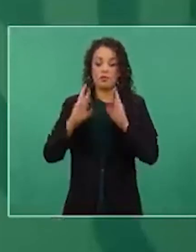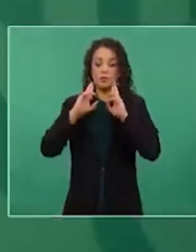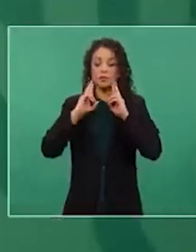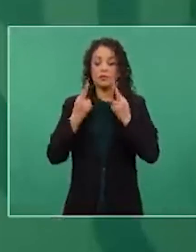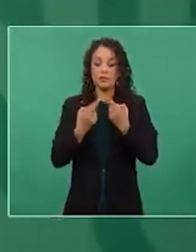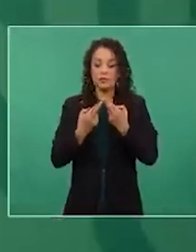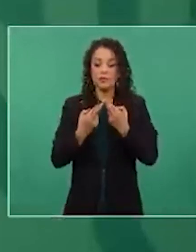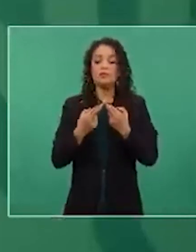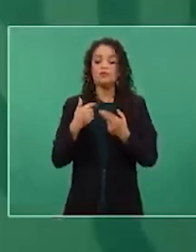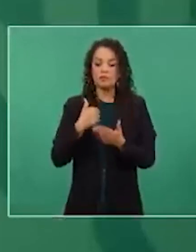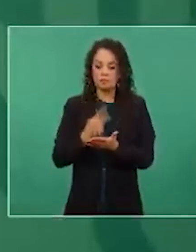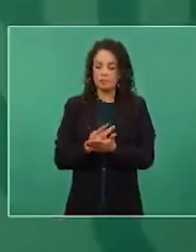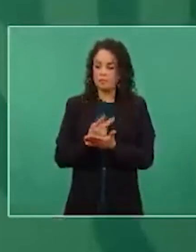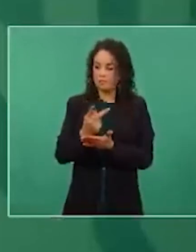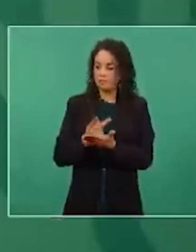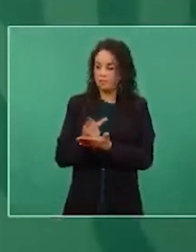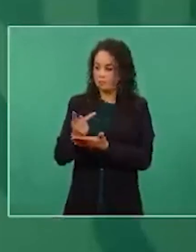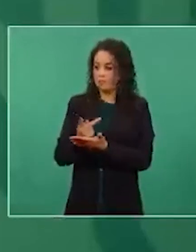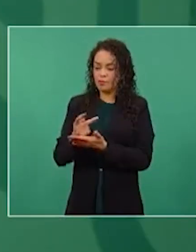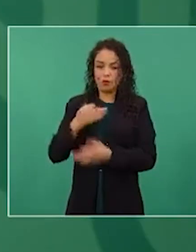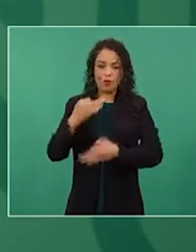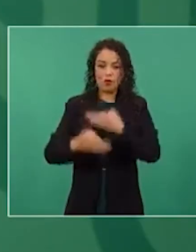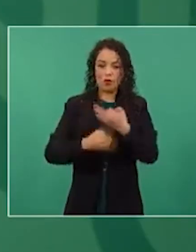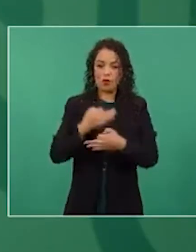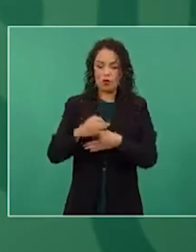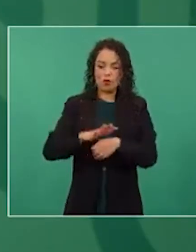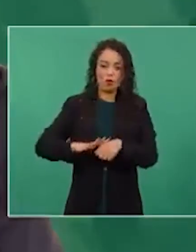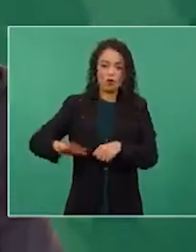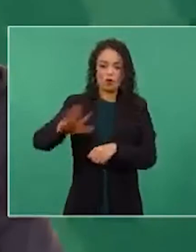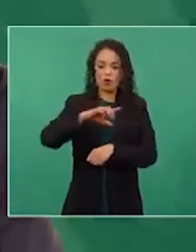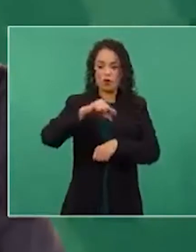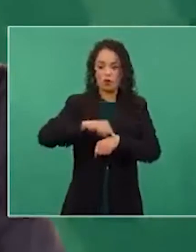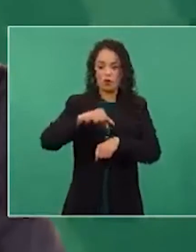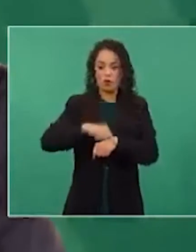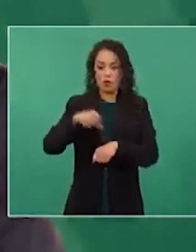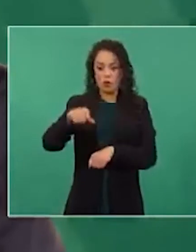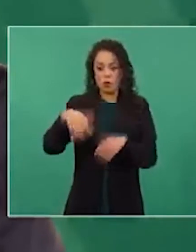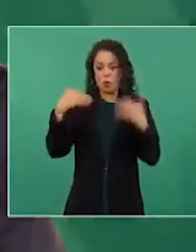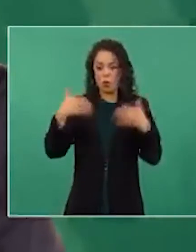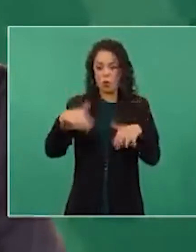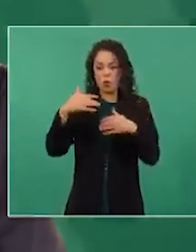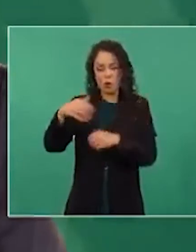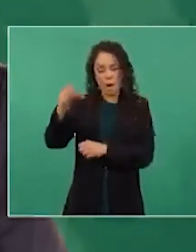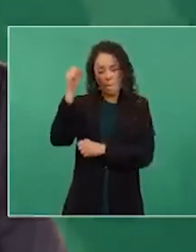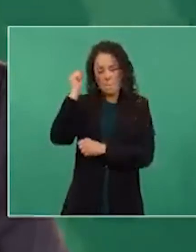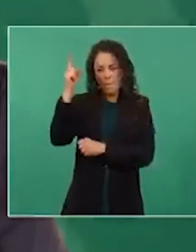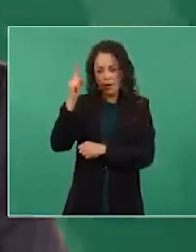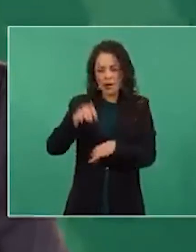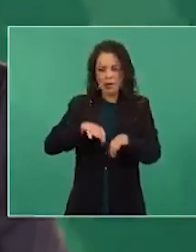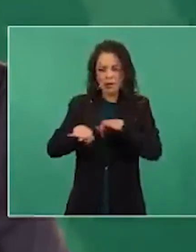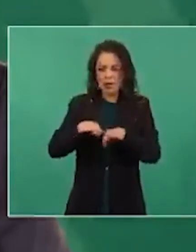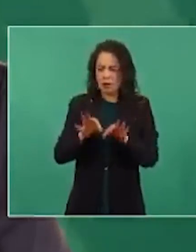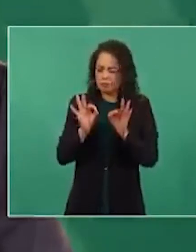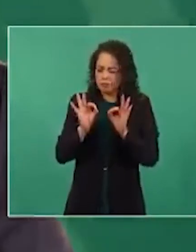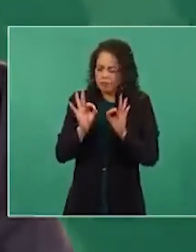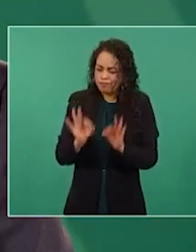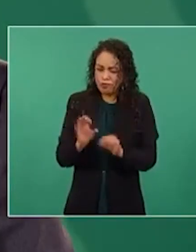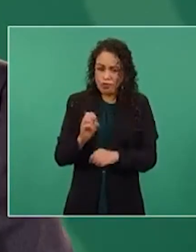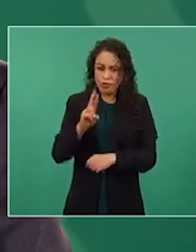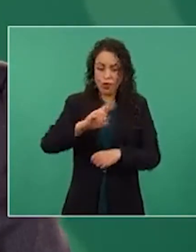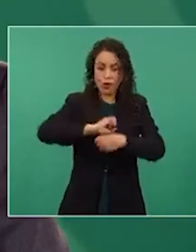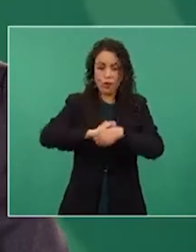a todo el personal médico por su destacada labor frente a la pandemia que afectó a nuestro país